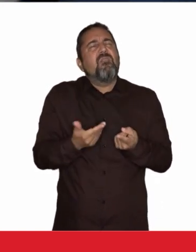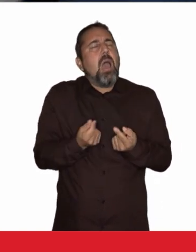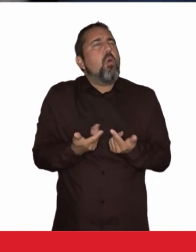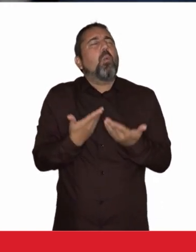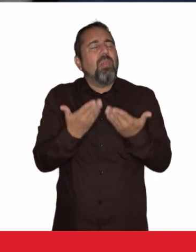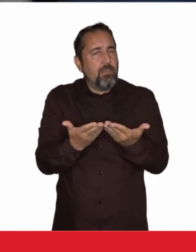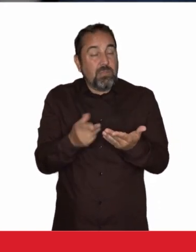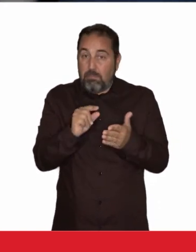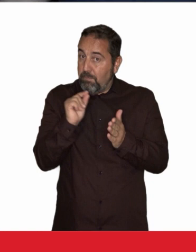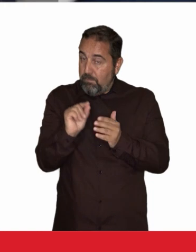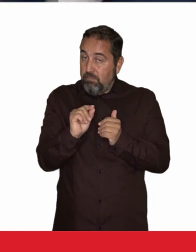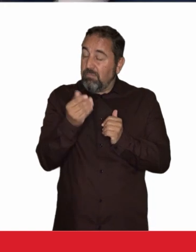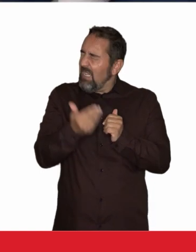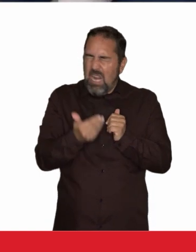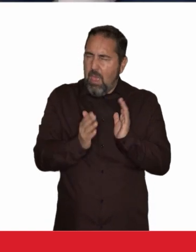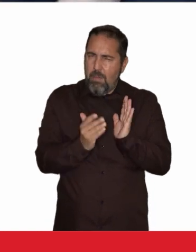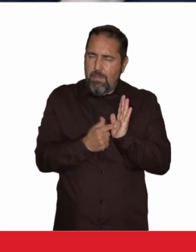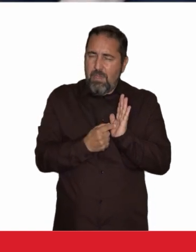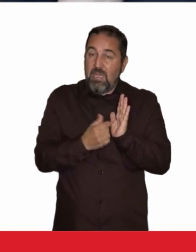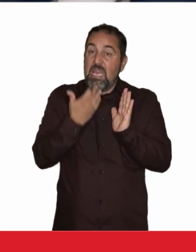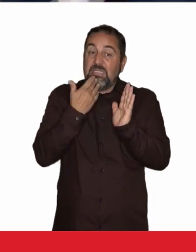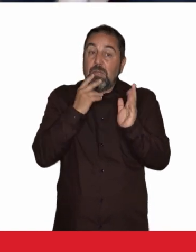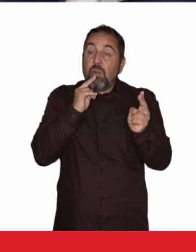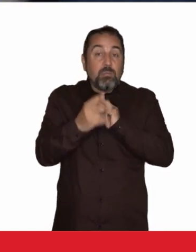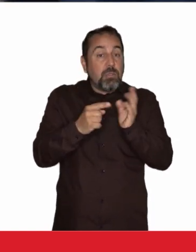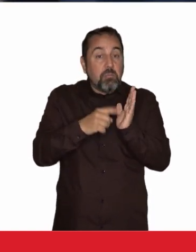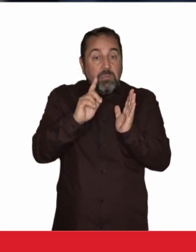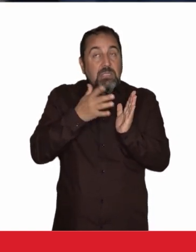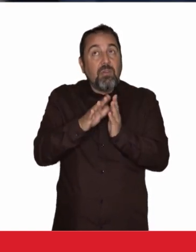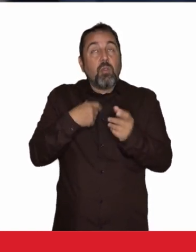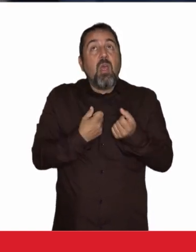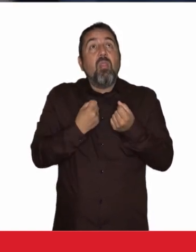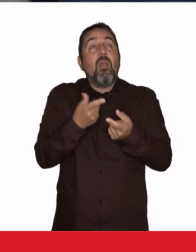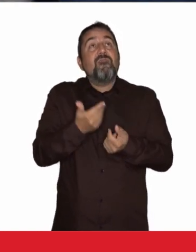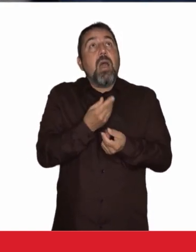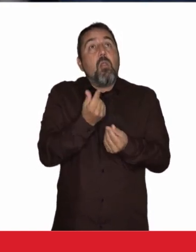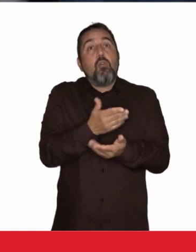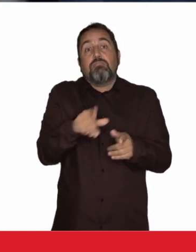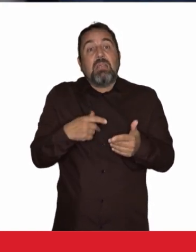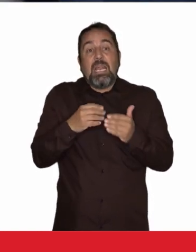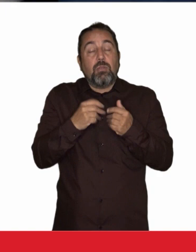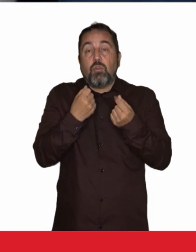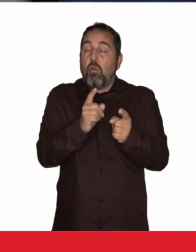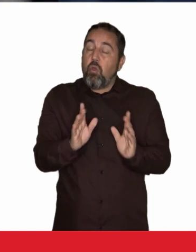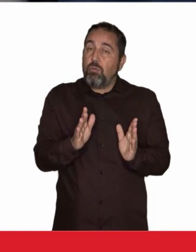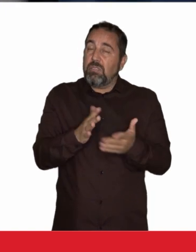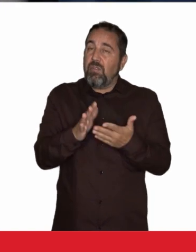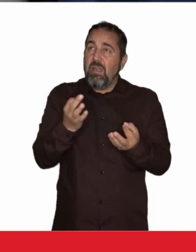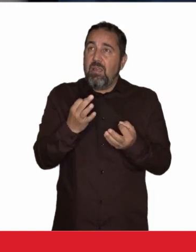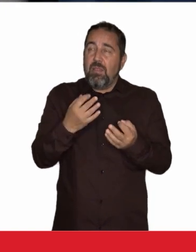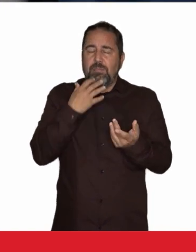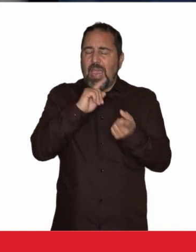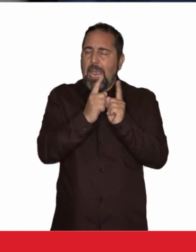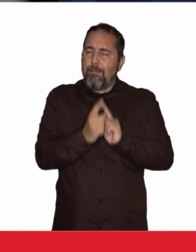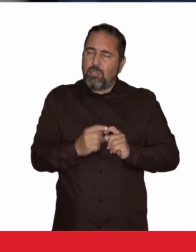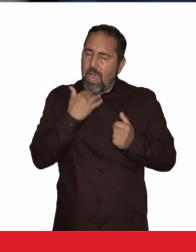Entonces, las preguntas son: ¿qué valor proporcionamos a nuestros clientes? Esta pregunta es clave. Si no sé responder a esta pregunta, es que igual no estoy aportando ningún